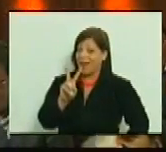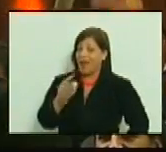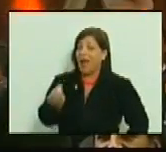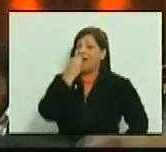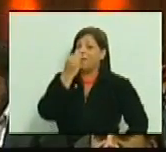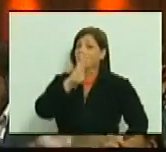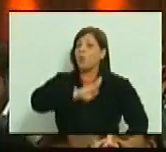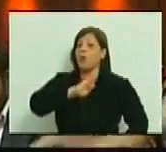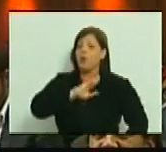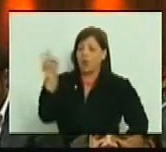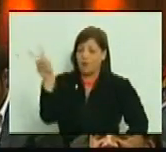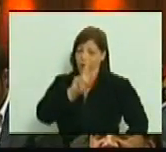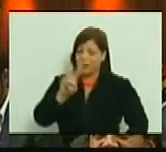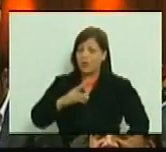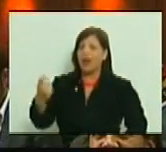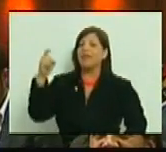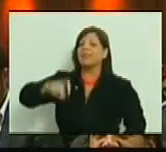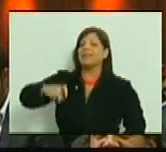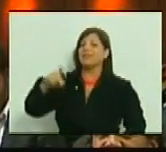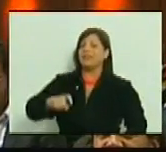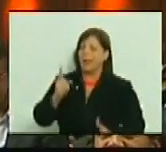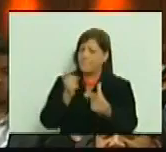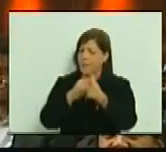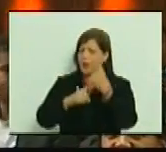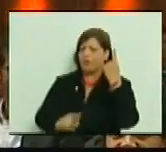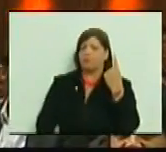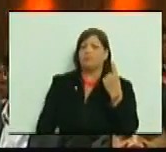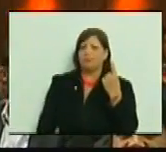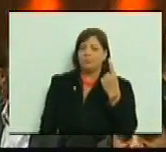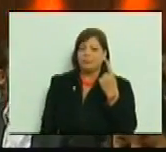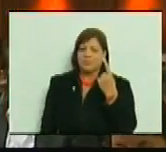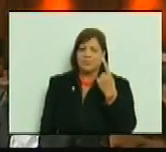alimentos que necesitamos los venezolanos.